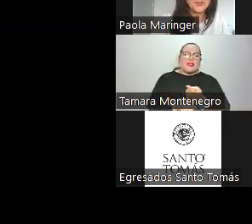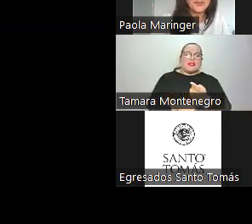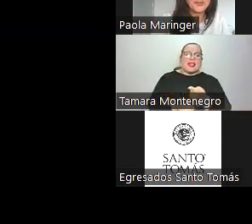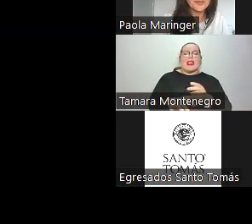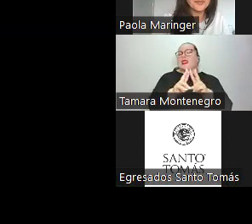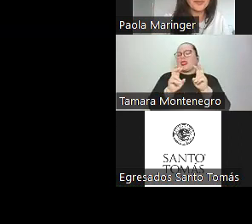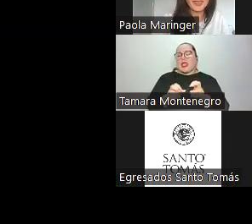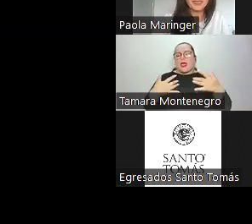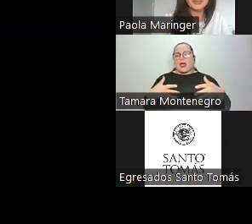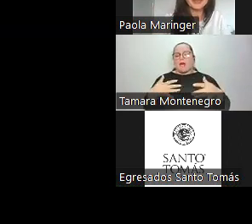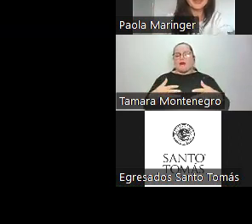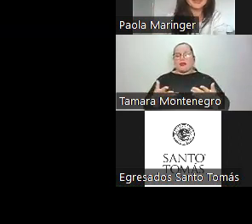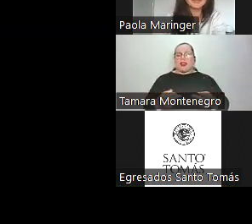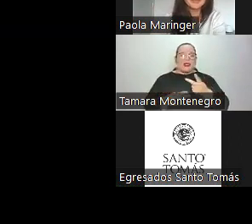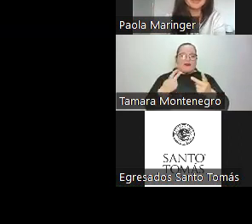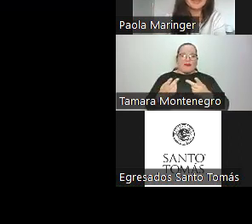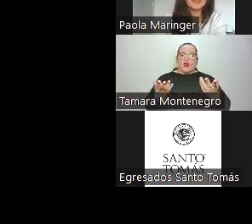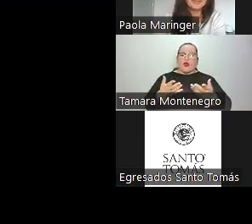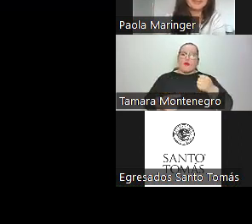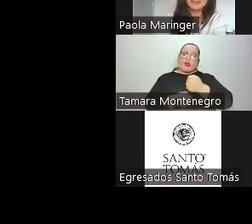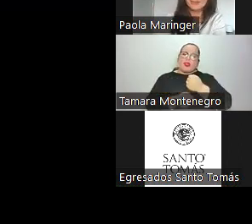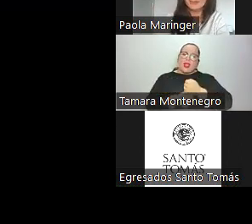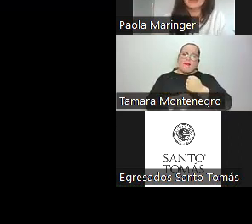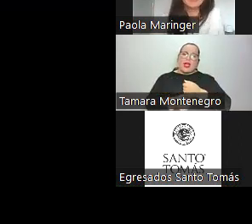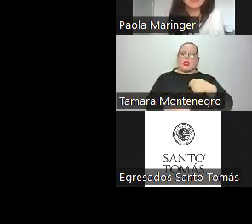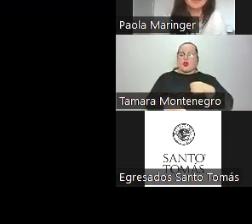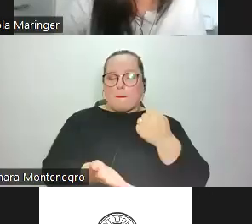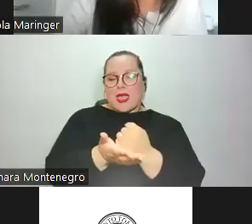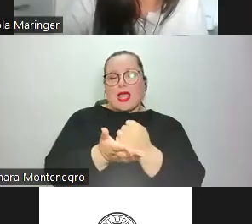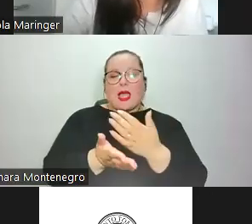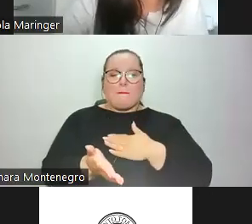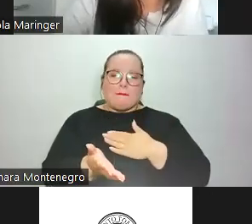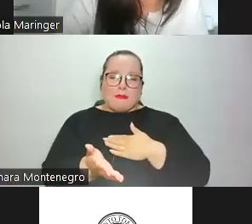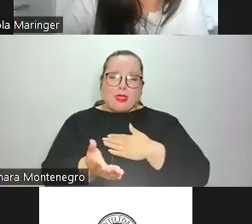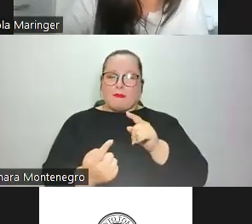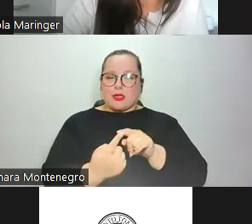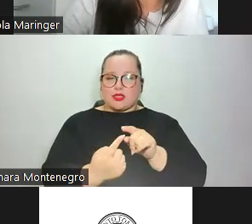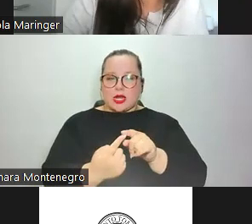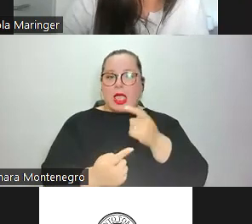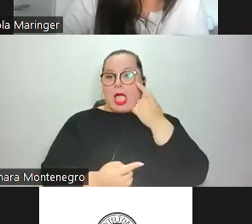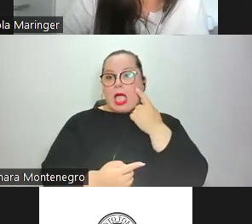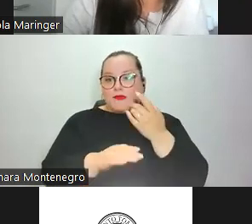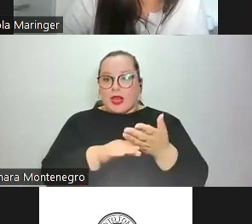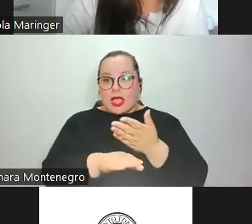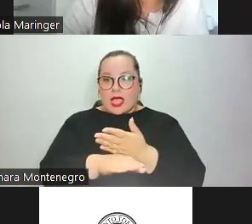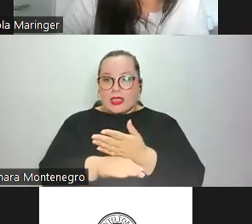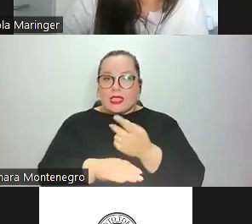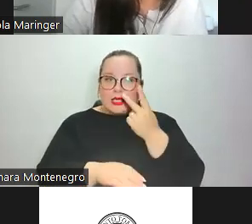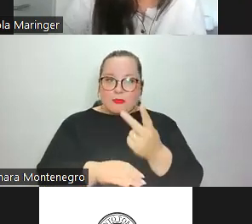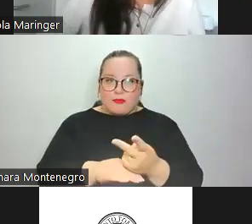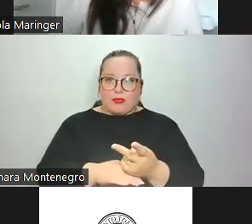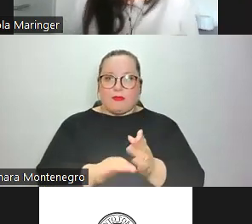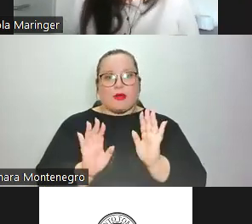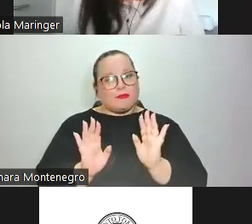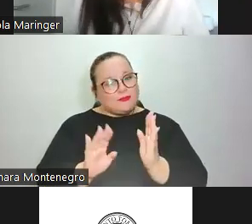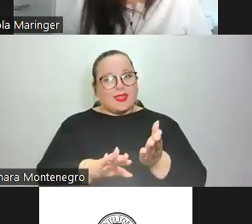que tienen que ver con cómo trabajar y comunicar la marca personal. Y vamos a hacer una pequeña recapitulación de lo que hemos venido viendo. Pero antes,